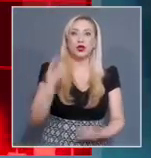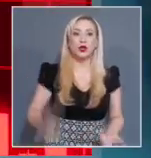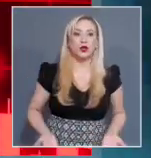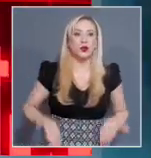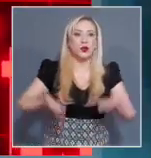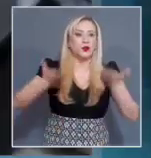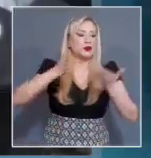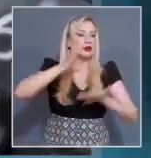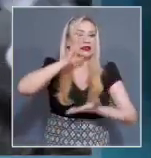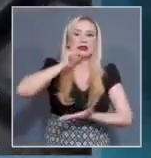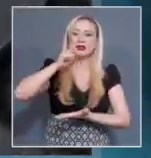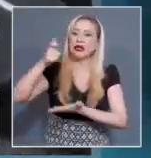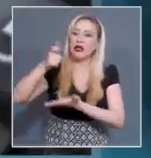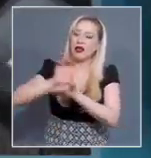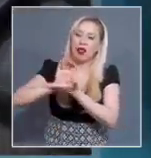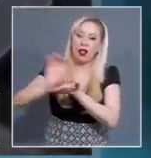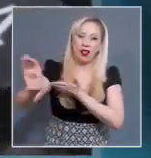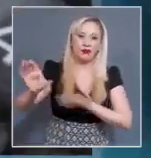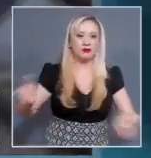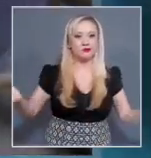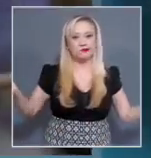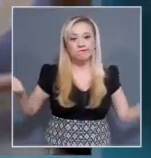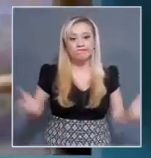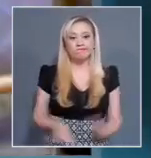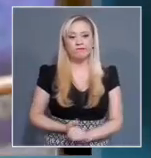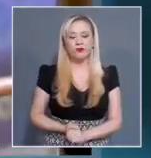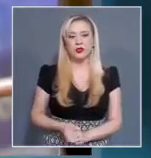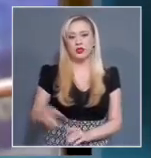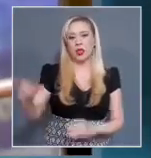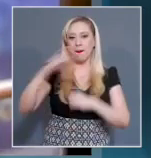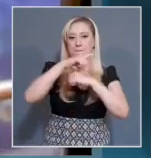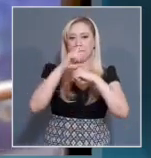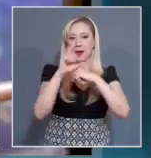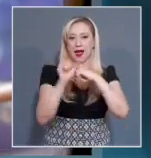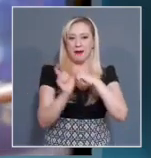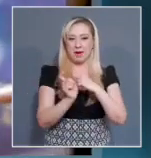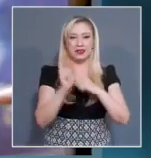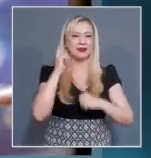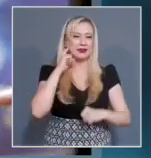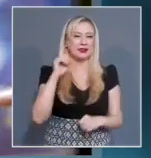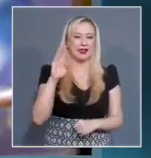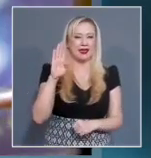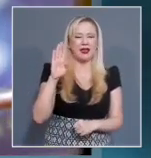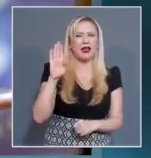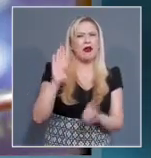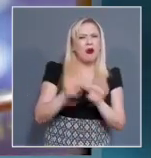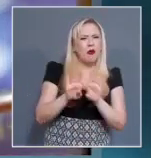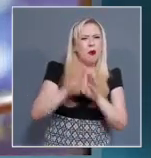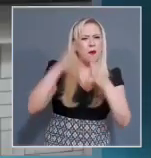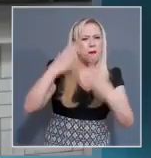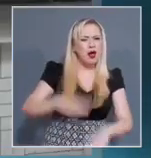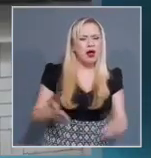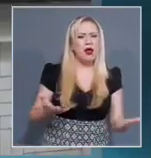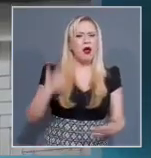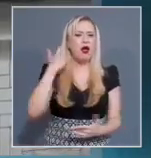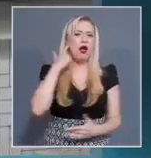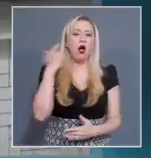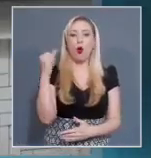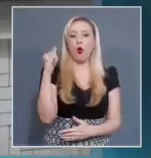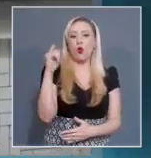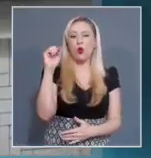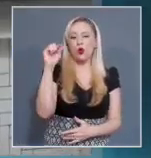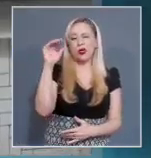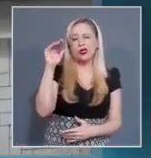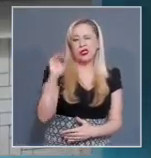Analistas del sector privado encuestados por Citibanamex estiman que la inflación general disminuirá en junio